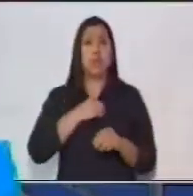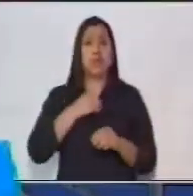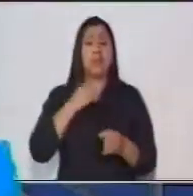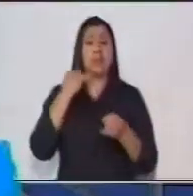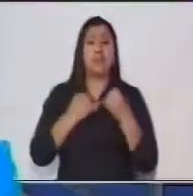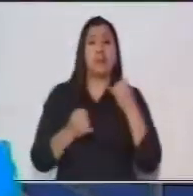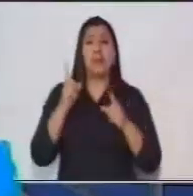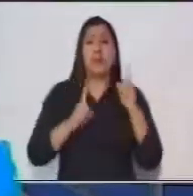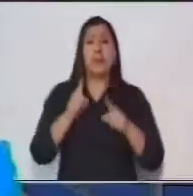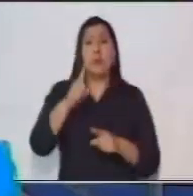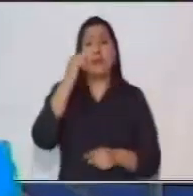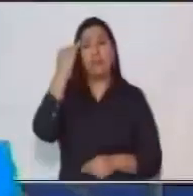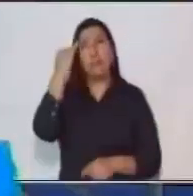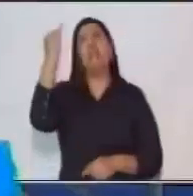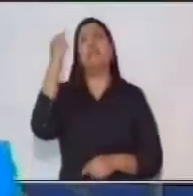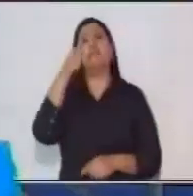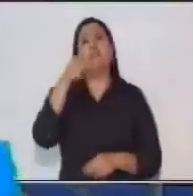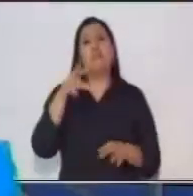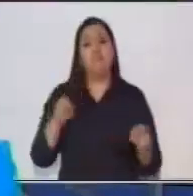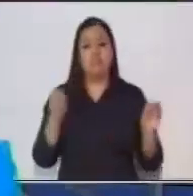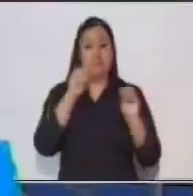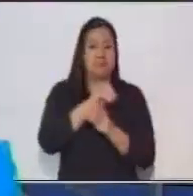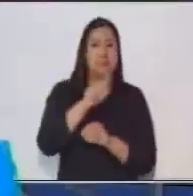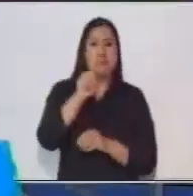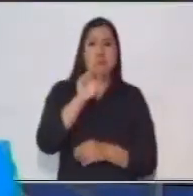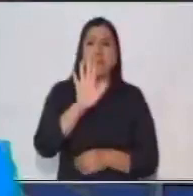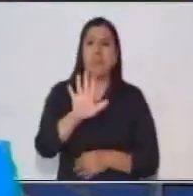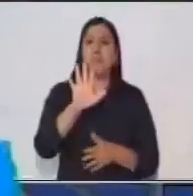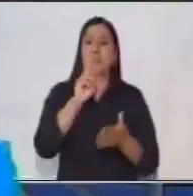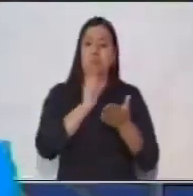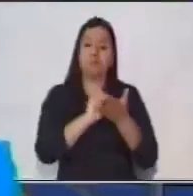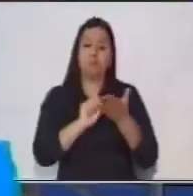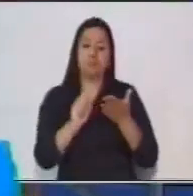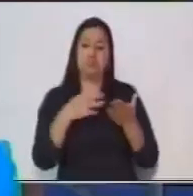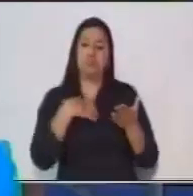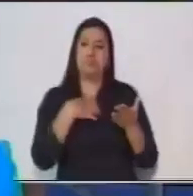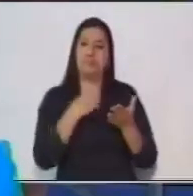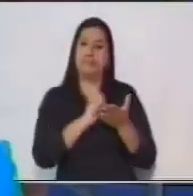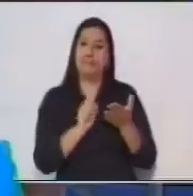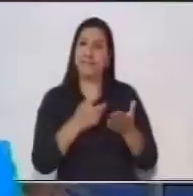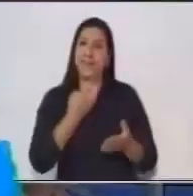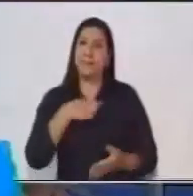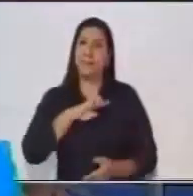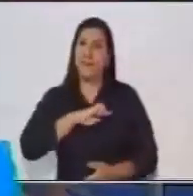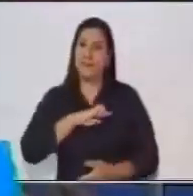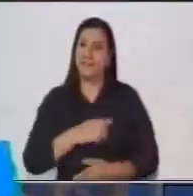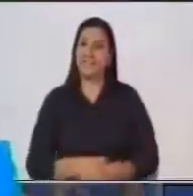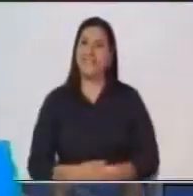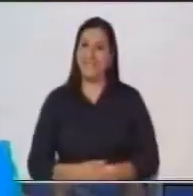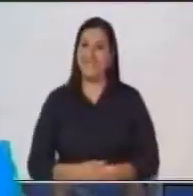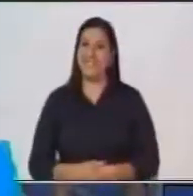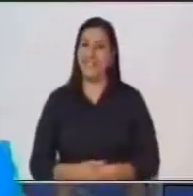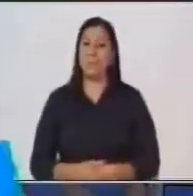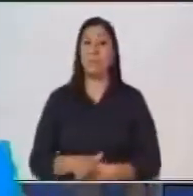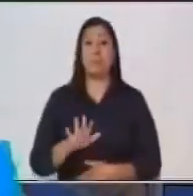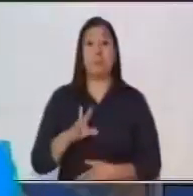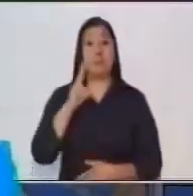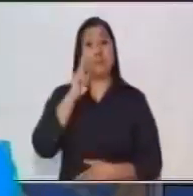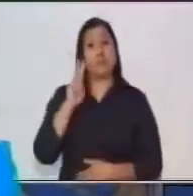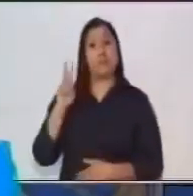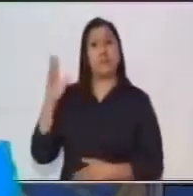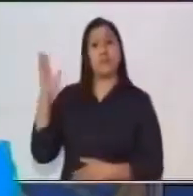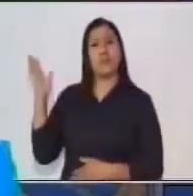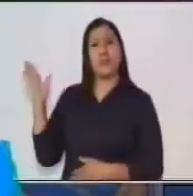historia que usted puede redactar. Y bien, vamos ahora a ver lo que son